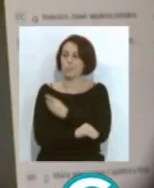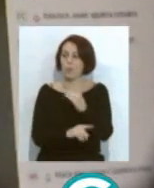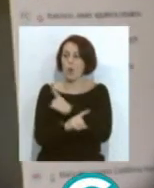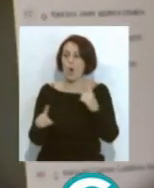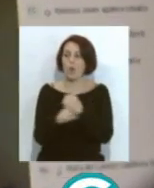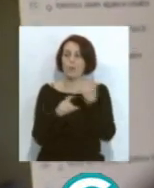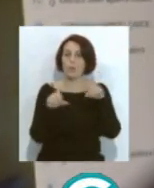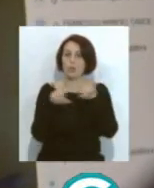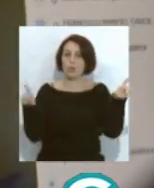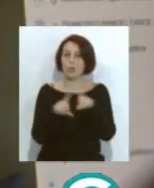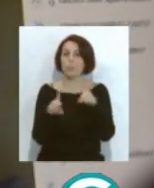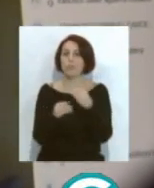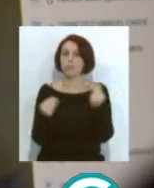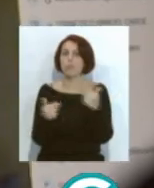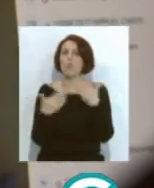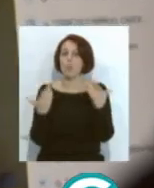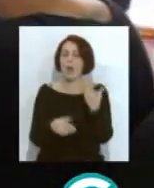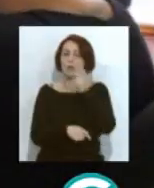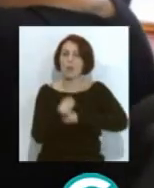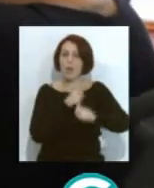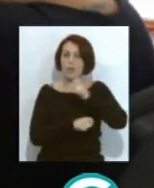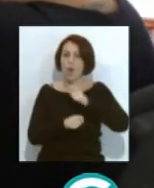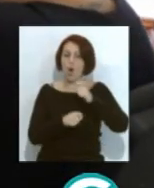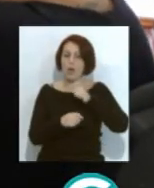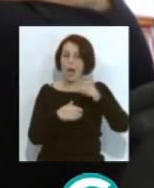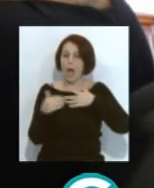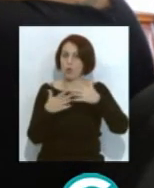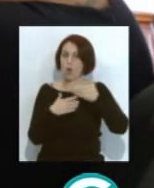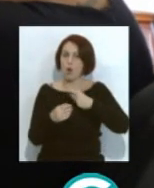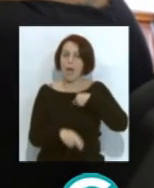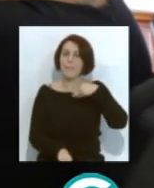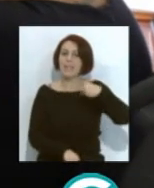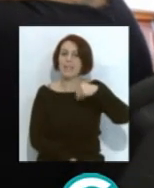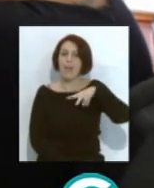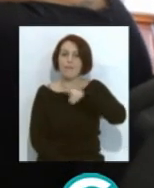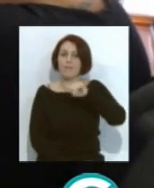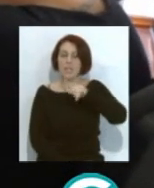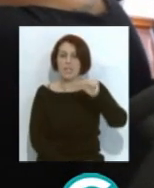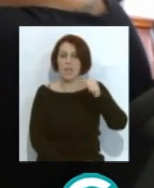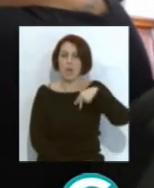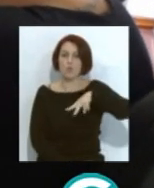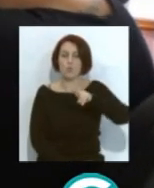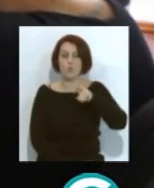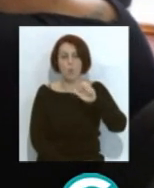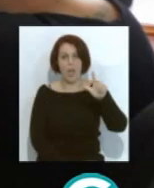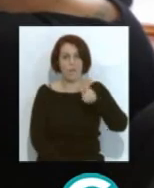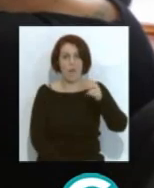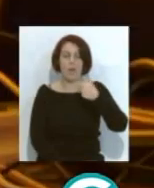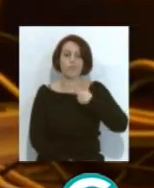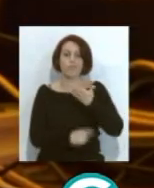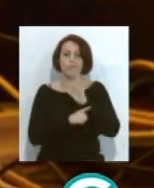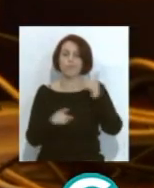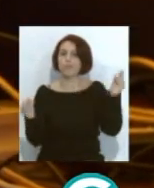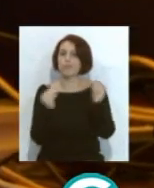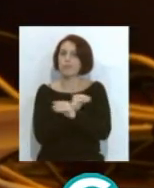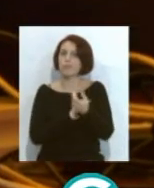la disolución del patronato ha sido el de la Asociación de Autores. Su presidente, Miguel Villanueva, se ha mostrado contrario a esta propuesta al considerar que es